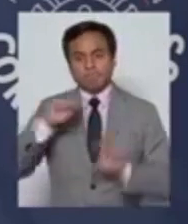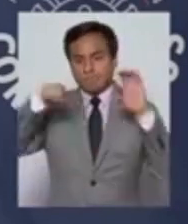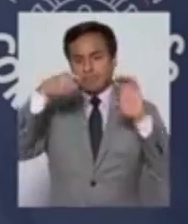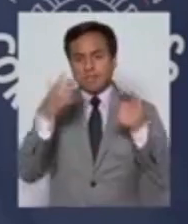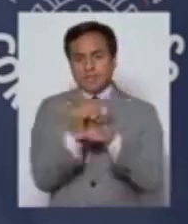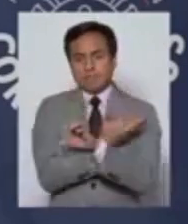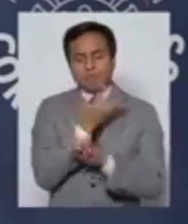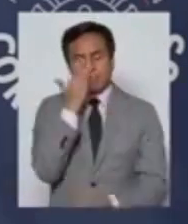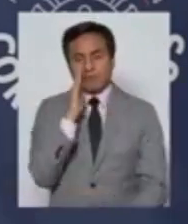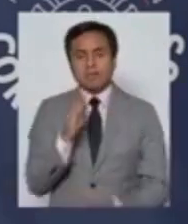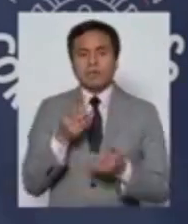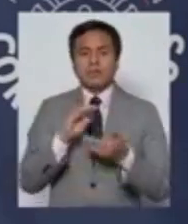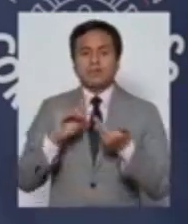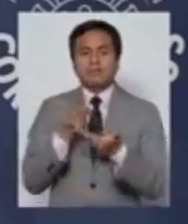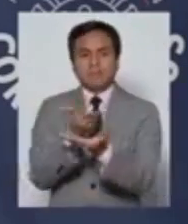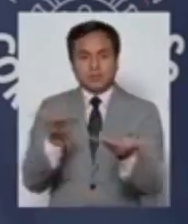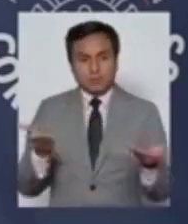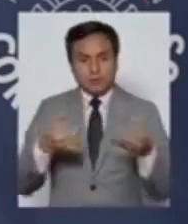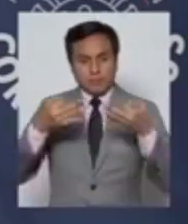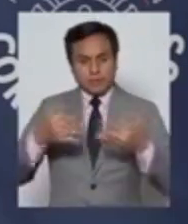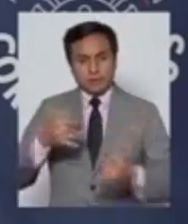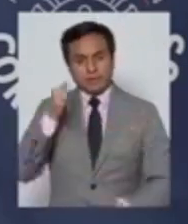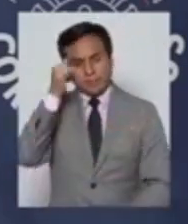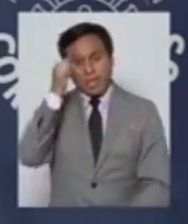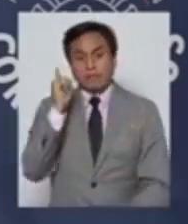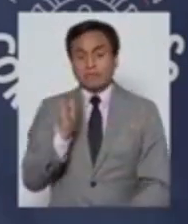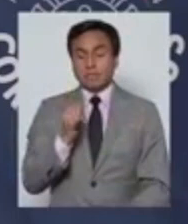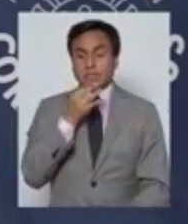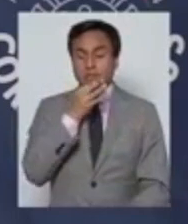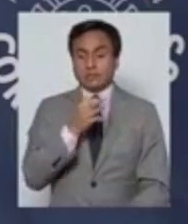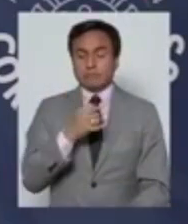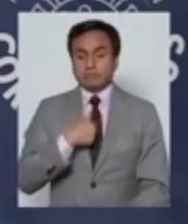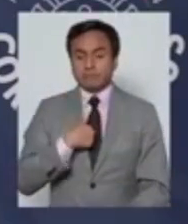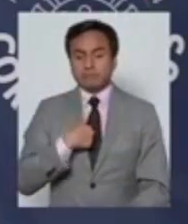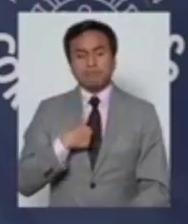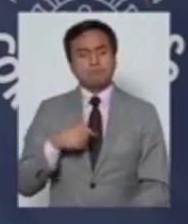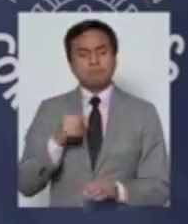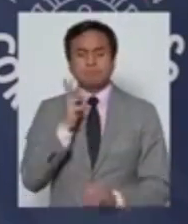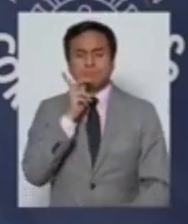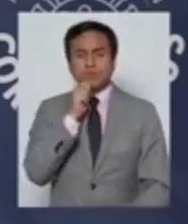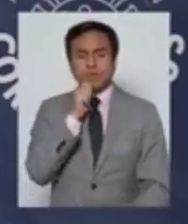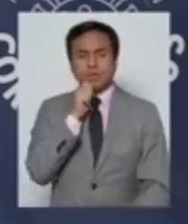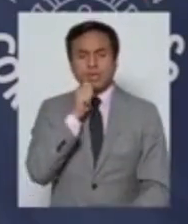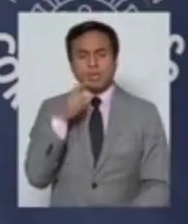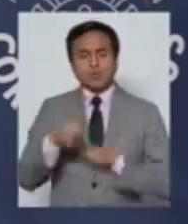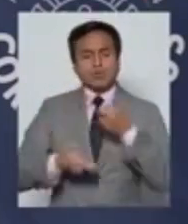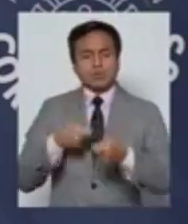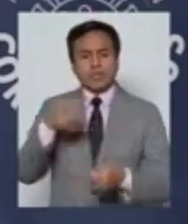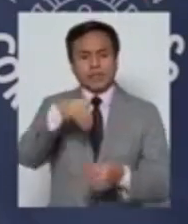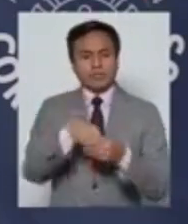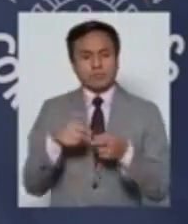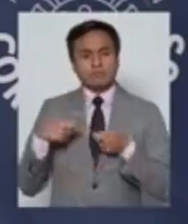mal lograda, pedimos las disculpas pertinentes. Sí puedo decir de que no hay recursos